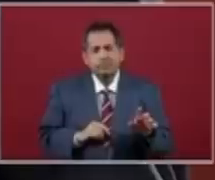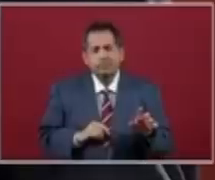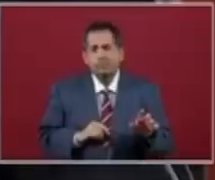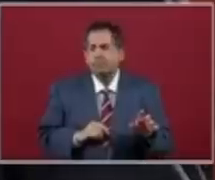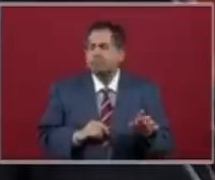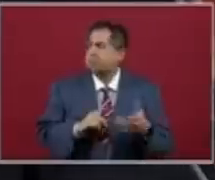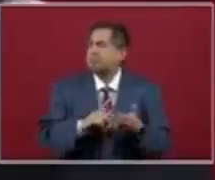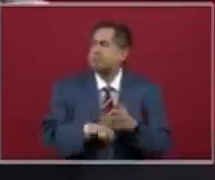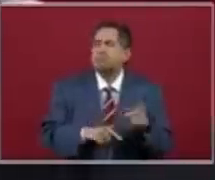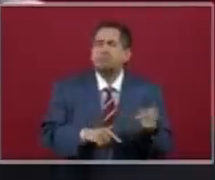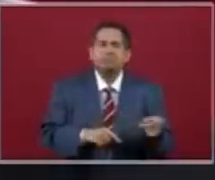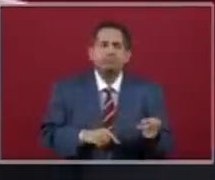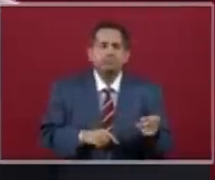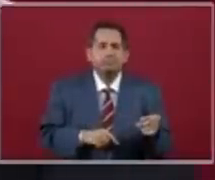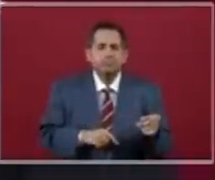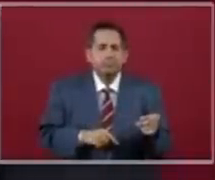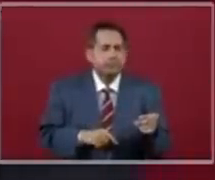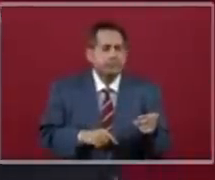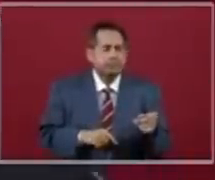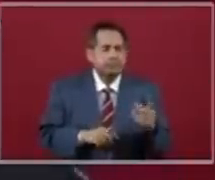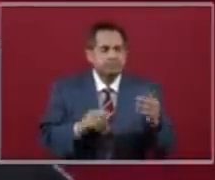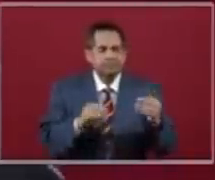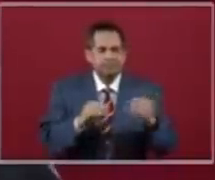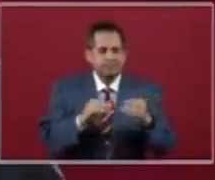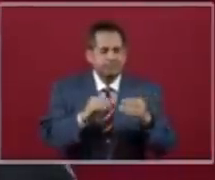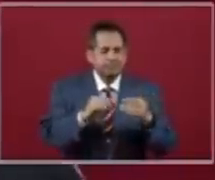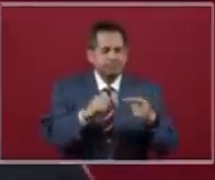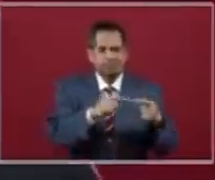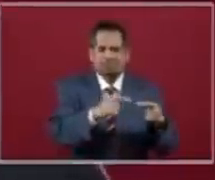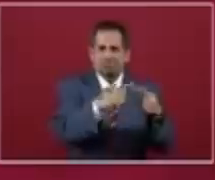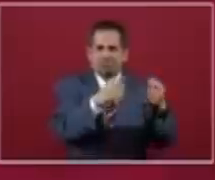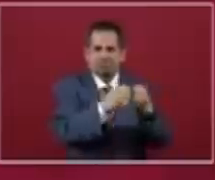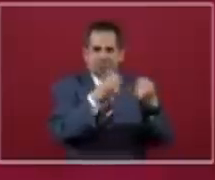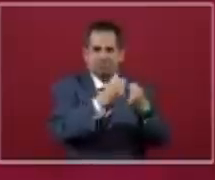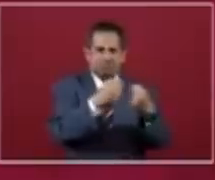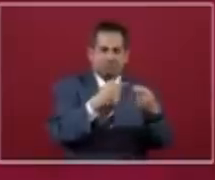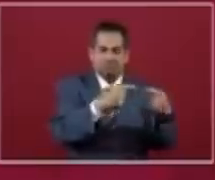de mucha hostilidad.